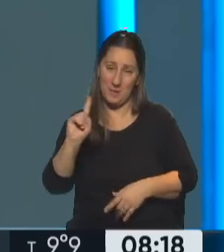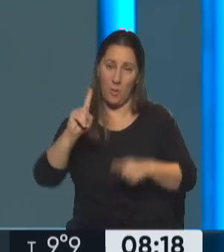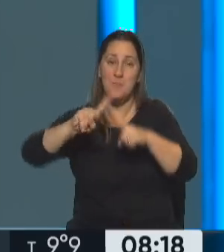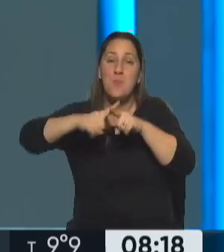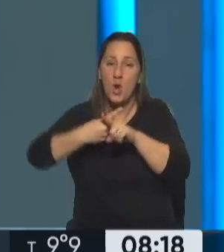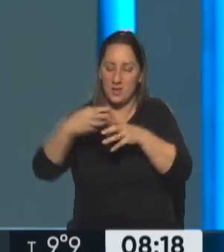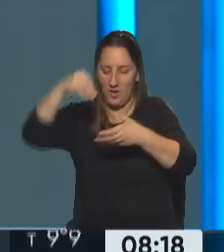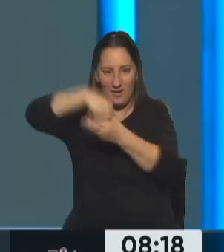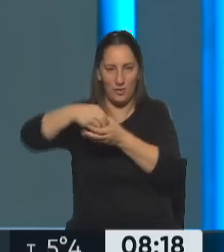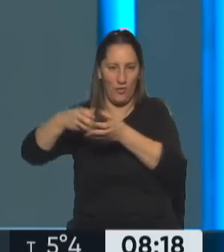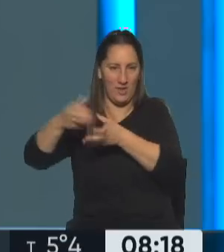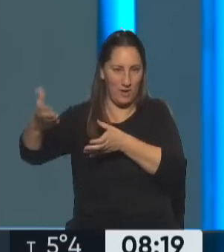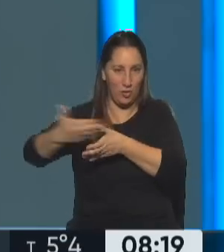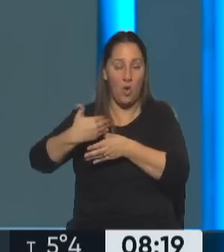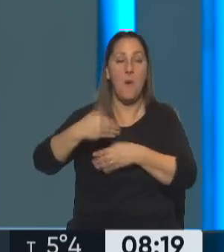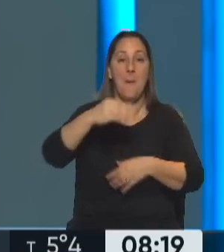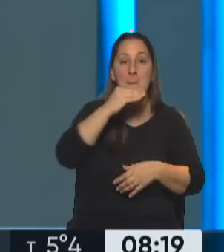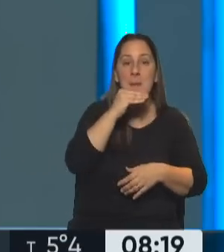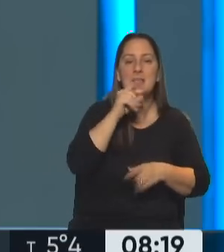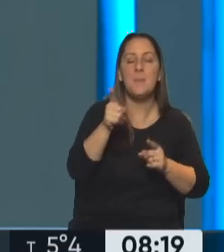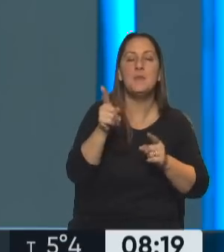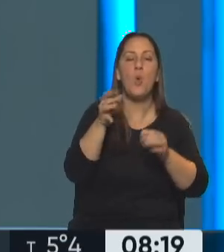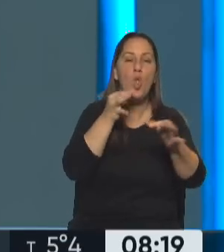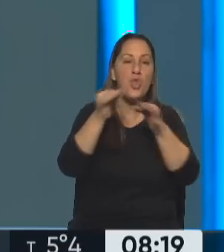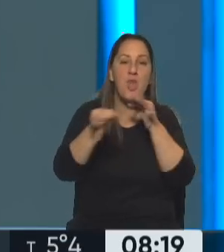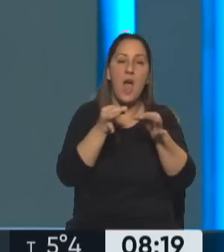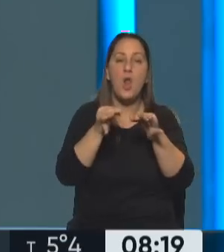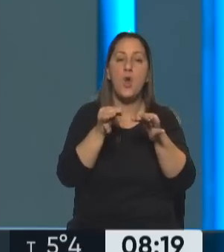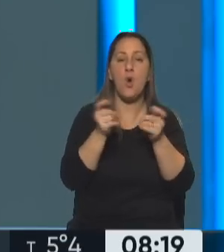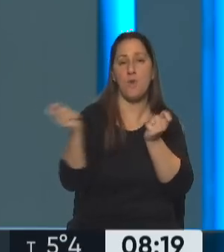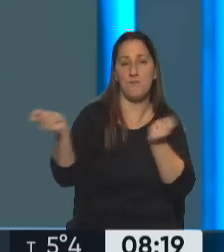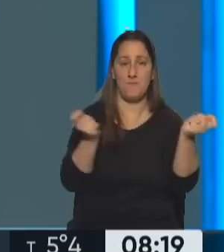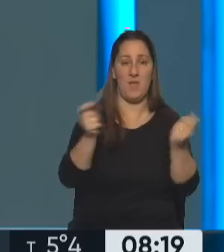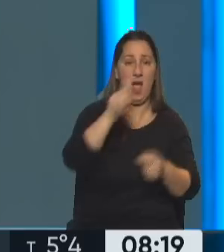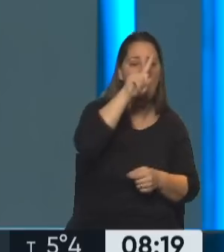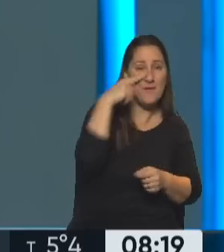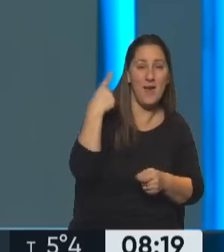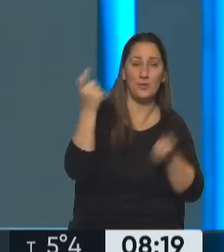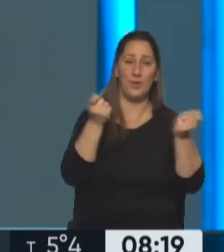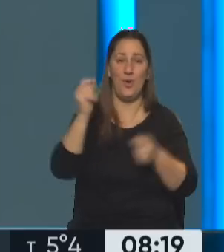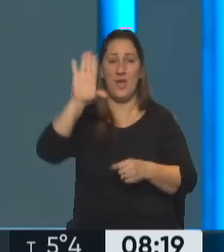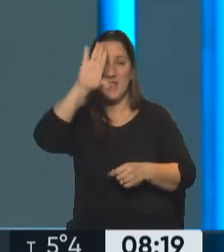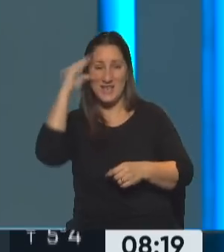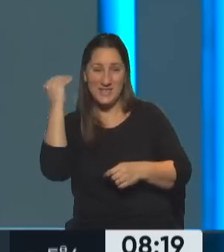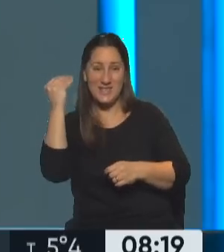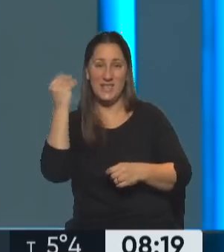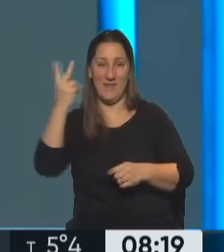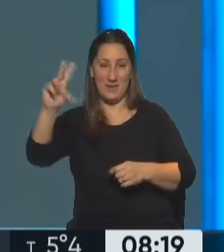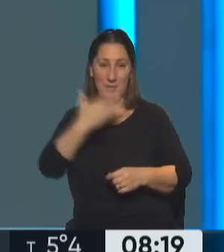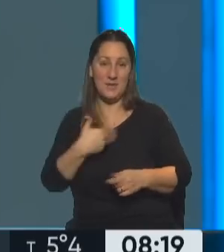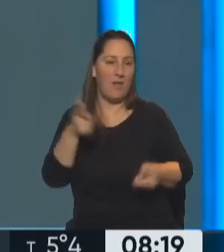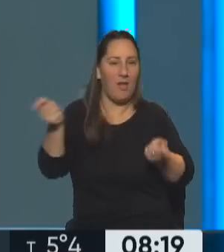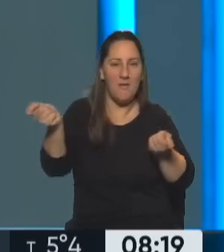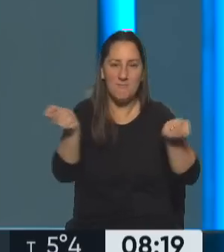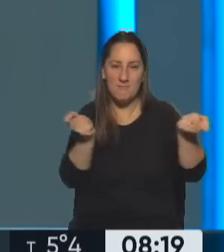dentro del Frente de Todos. Sergio Massa es quien mantuvo el diálogo permanente con Alberto Fernández, con la vicepresidenta Cristina Fernández de Kirchner